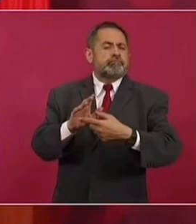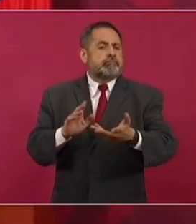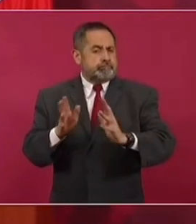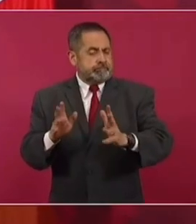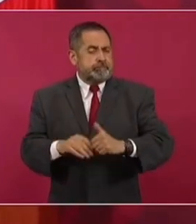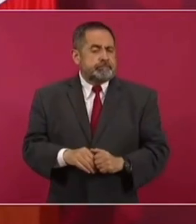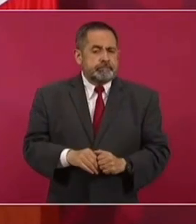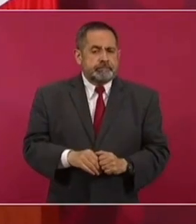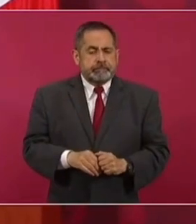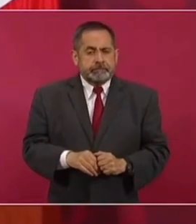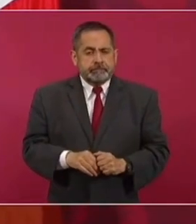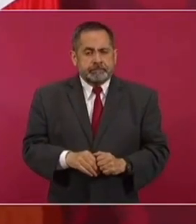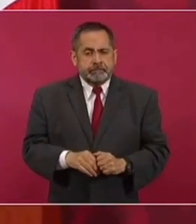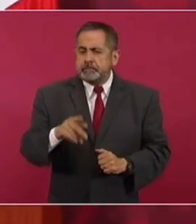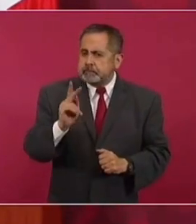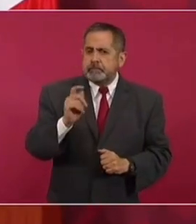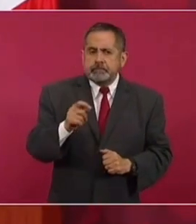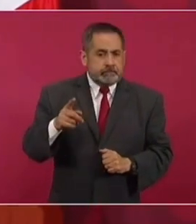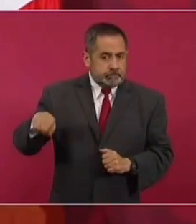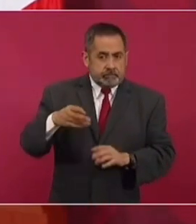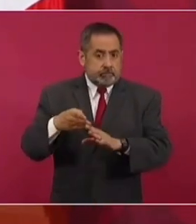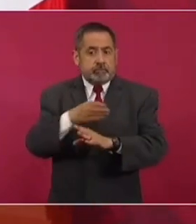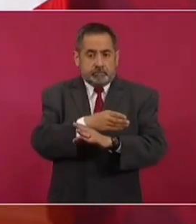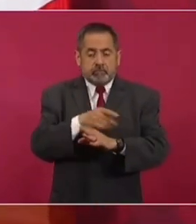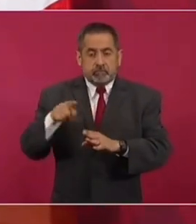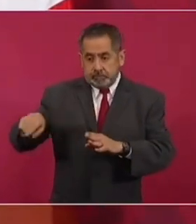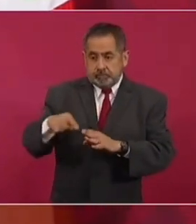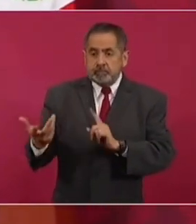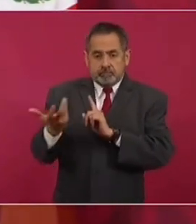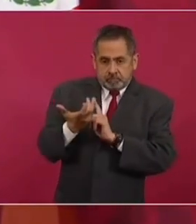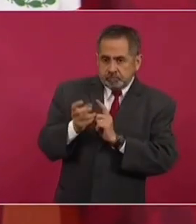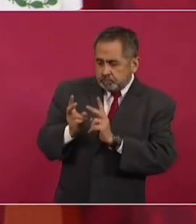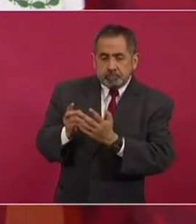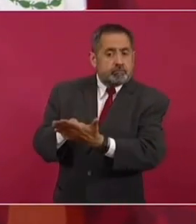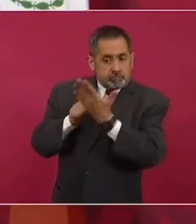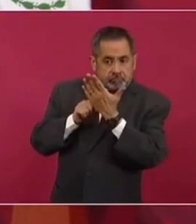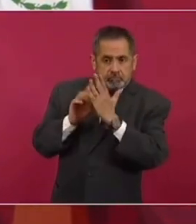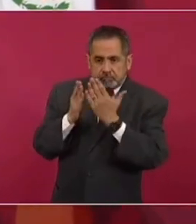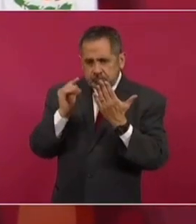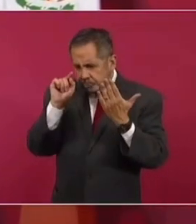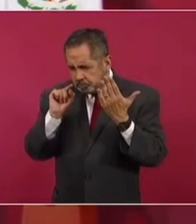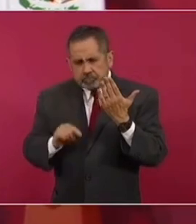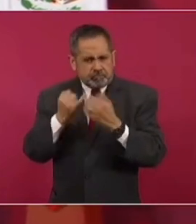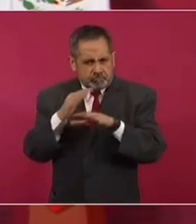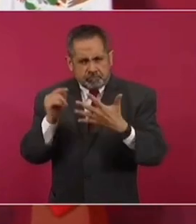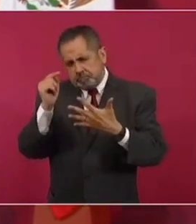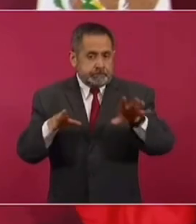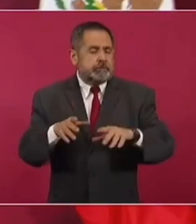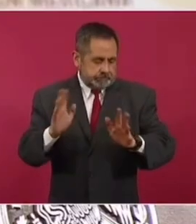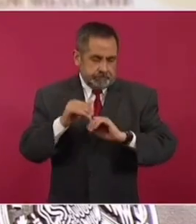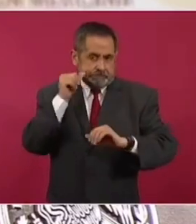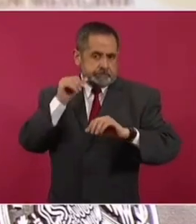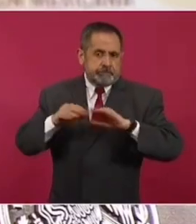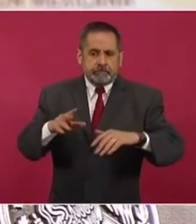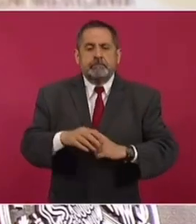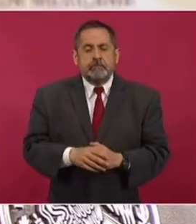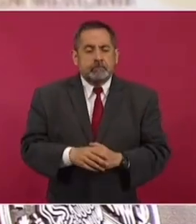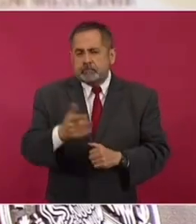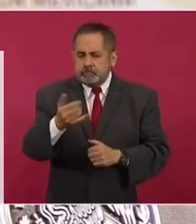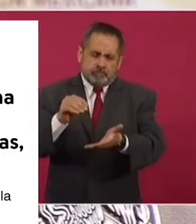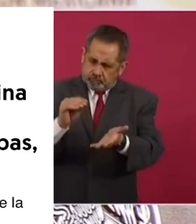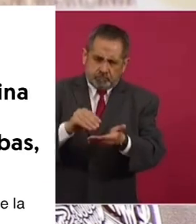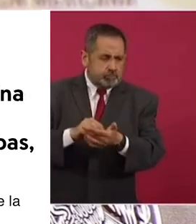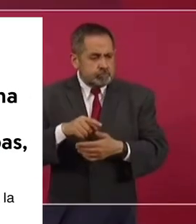lo hicieron conmigo, me mostraron toda la información que tenía y se va a